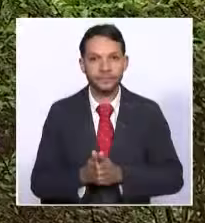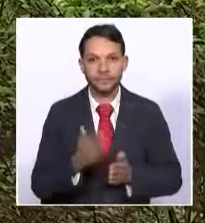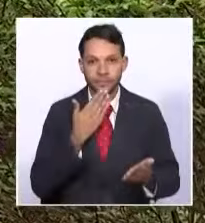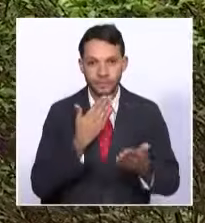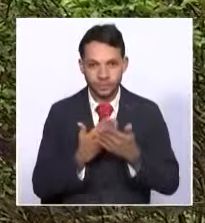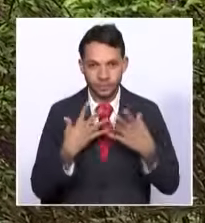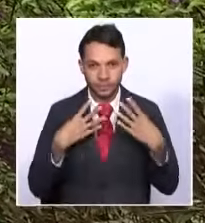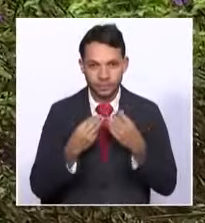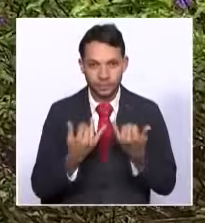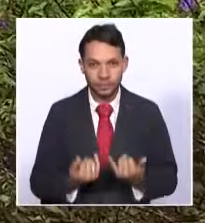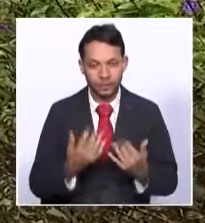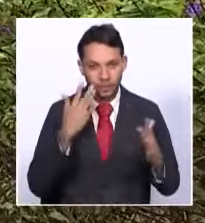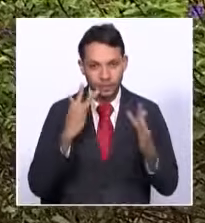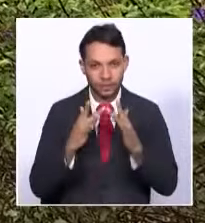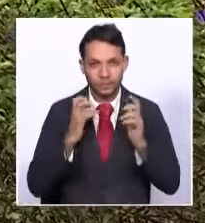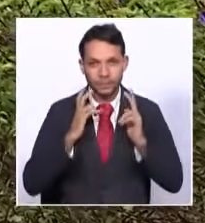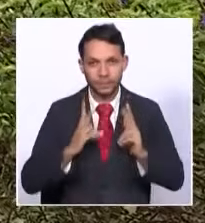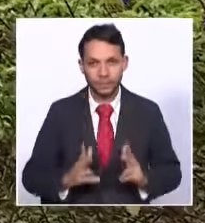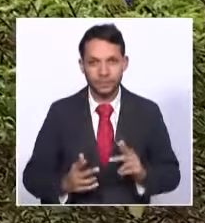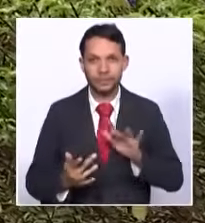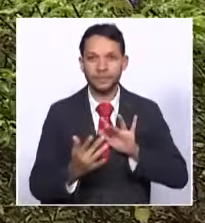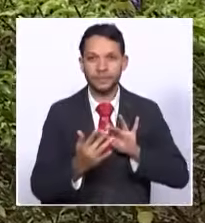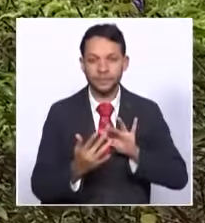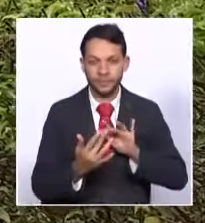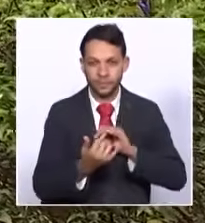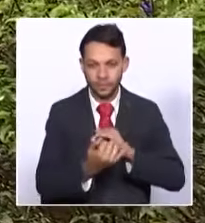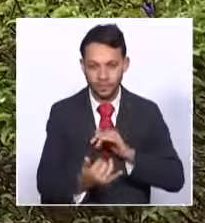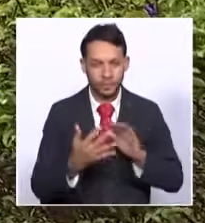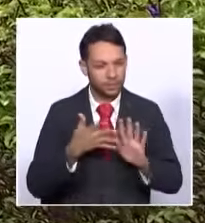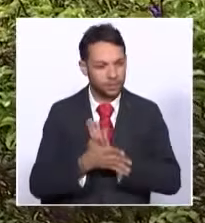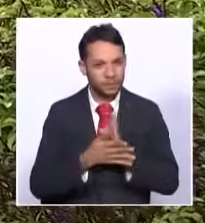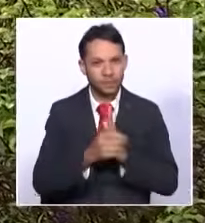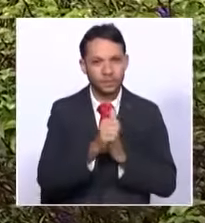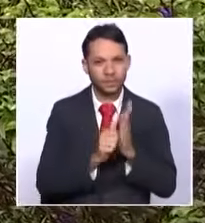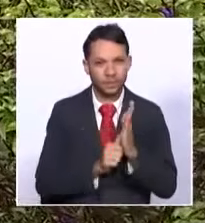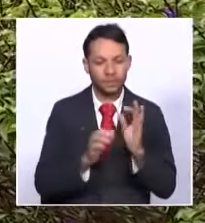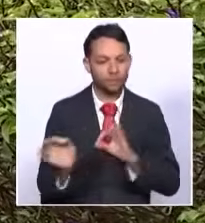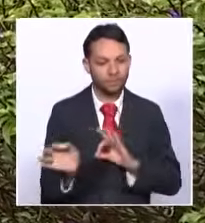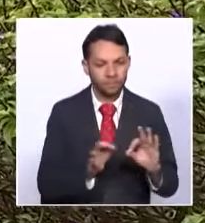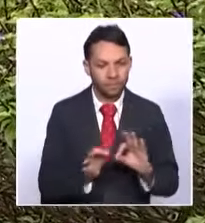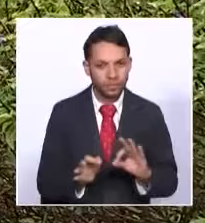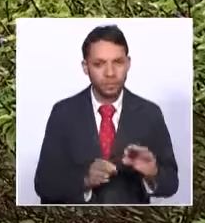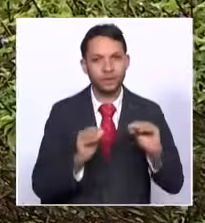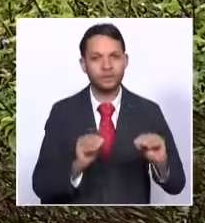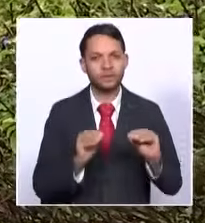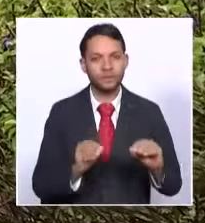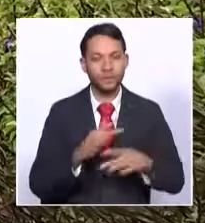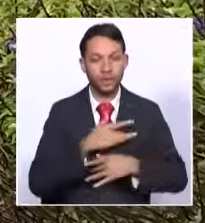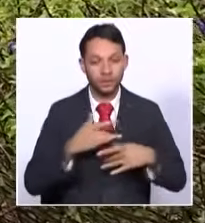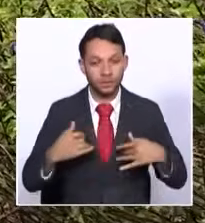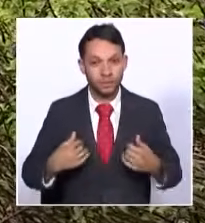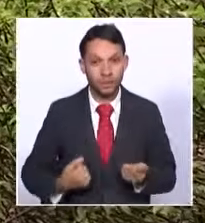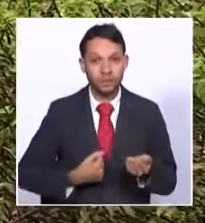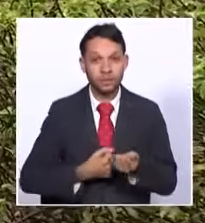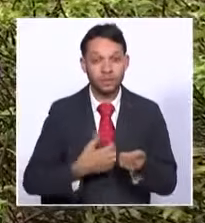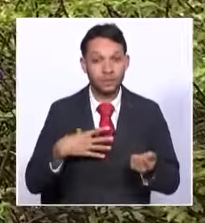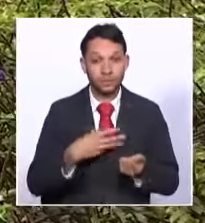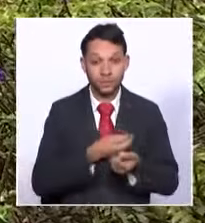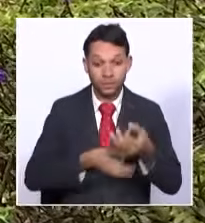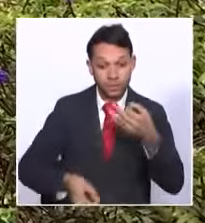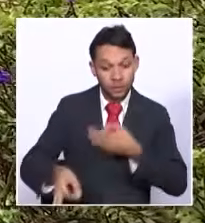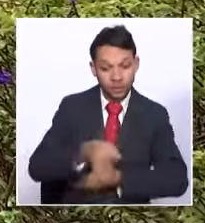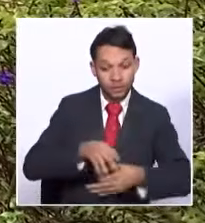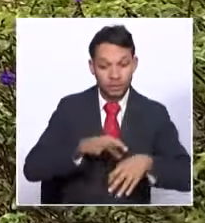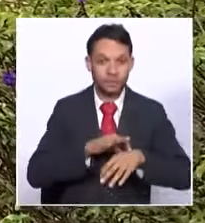Muchas gracias por estar nuevamente con nosotros en una nueva edición de Conexión Vital, un programa de prevención y educación en salud que no pretende reemplazar una consulta